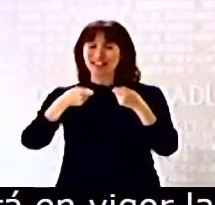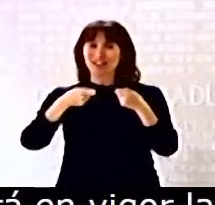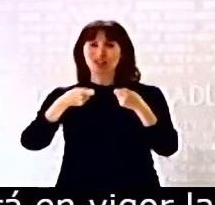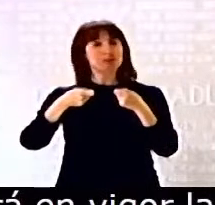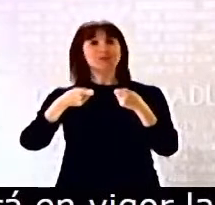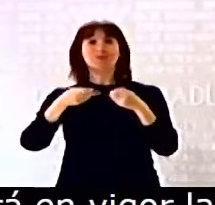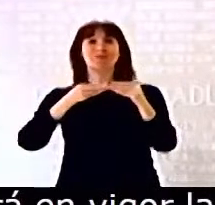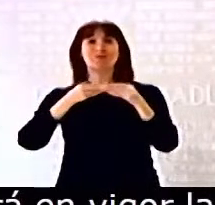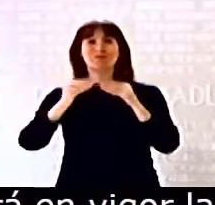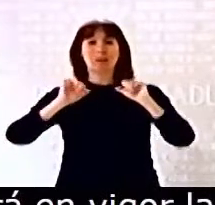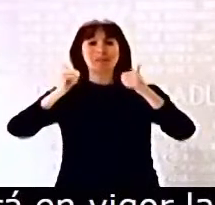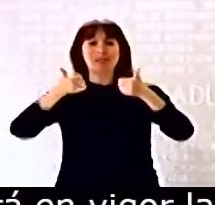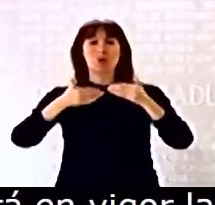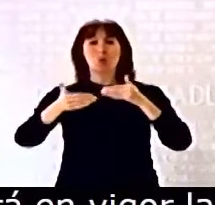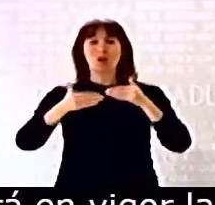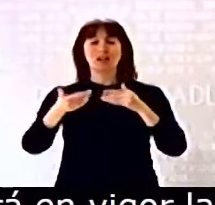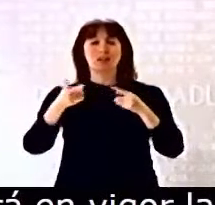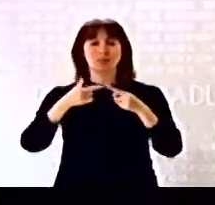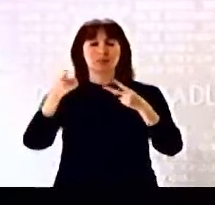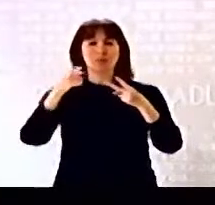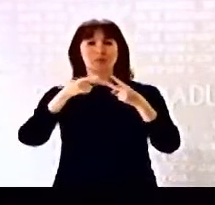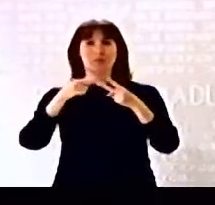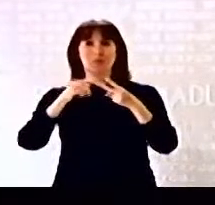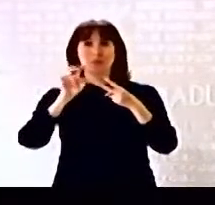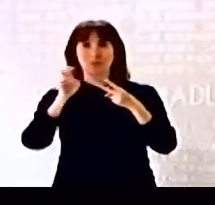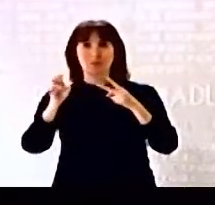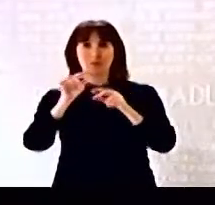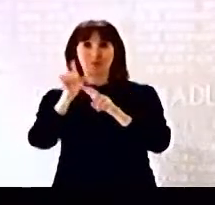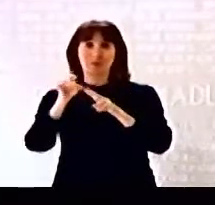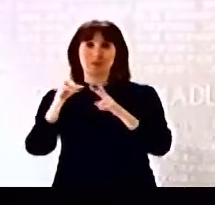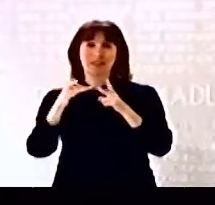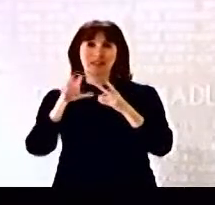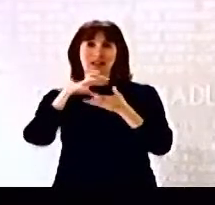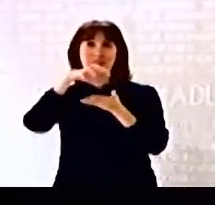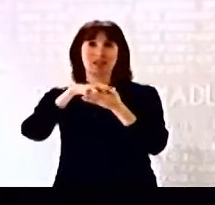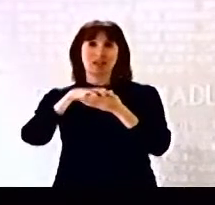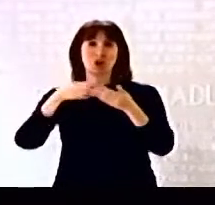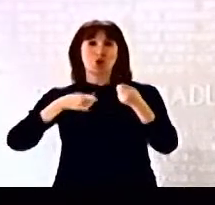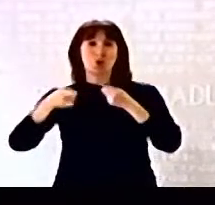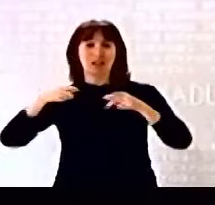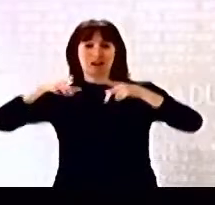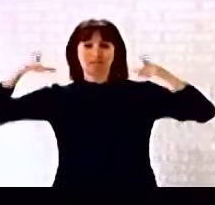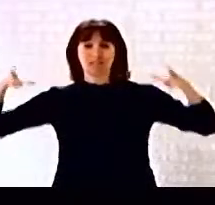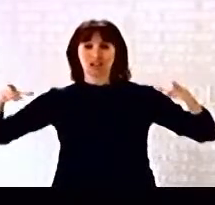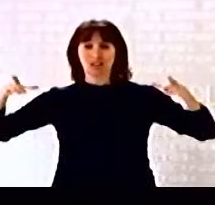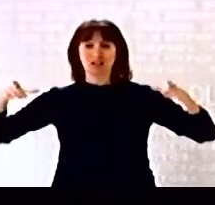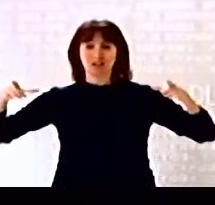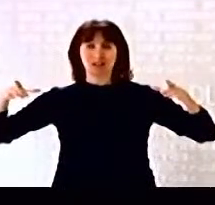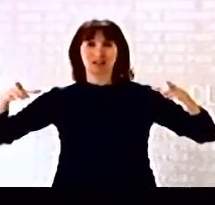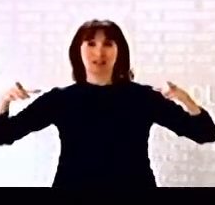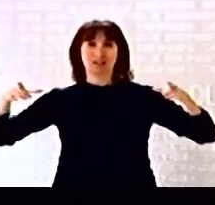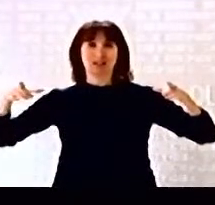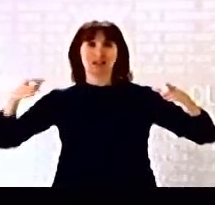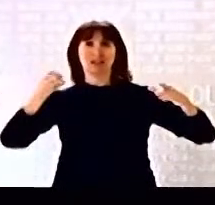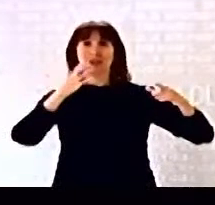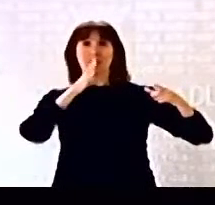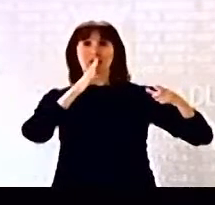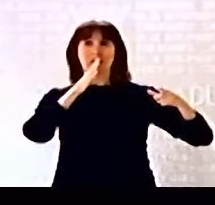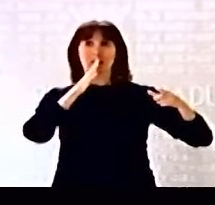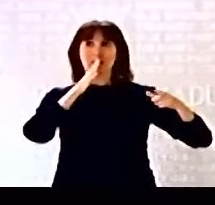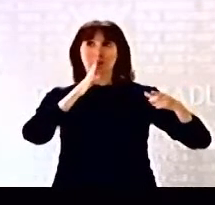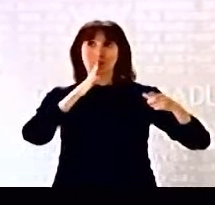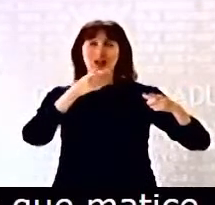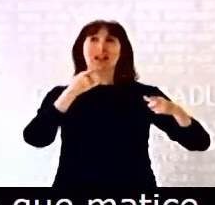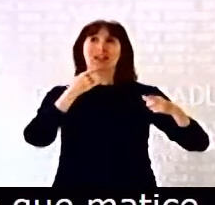y luego también si los centros comerciales grandes para que matice, aunque se interpreta de sus palabras que no